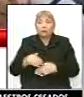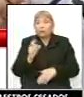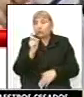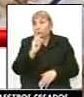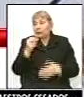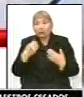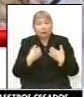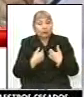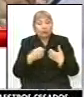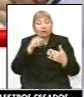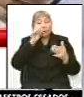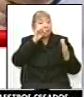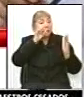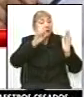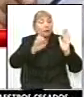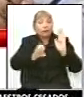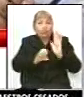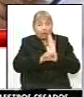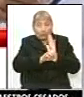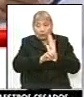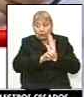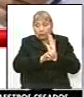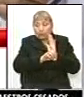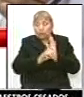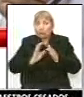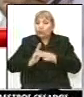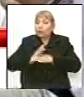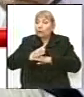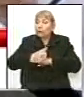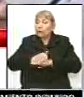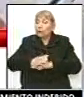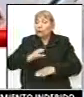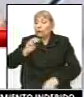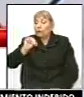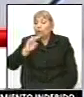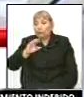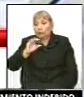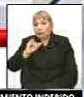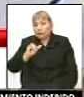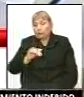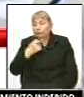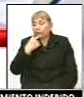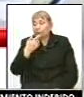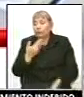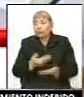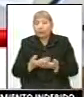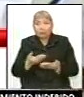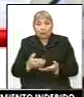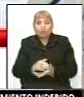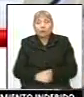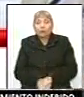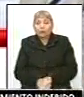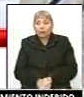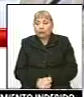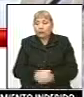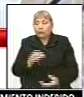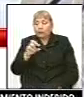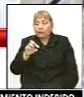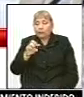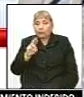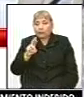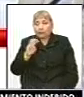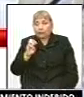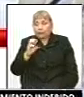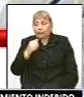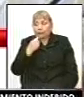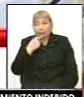Tenemos algunos ejemplos como la ruta MD-100, que cortaría la Reserva Comunal a Maracay, la